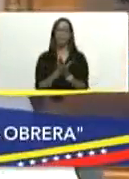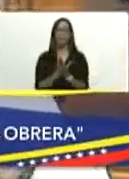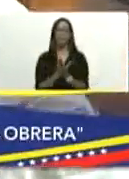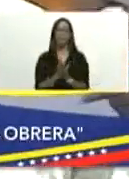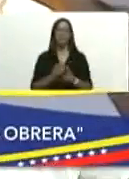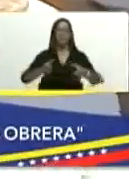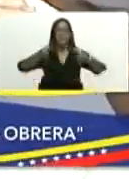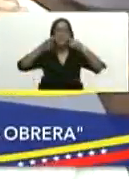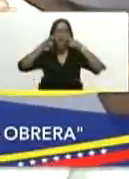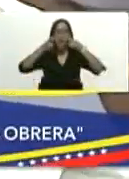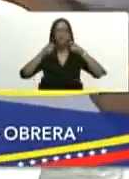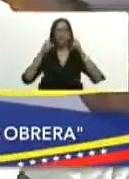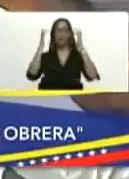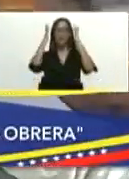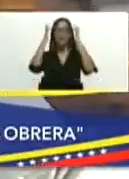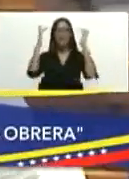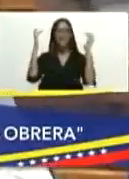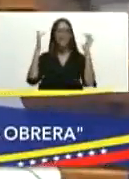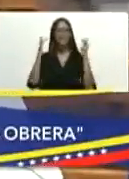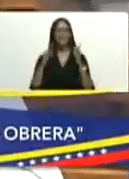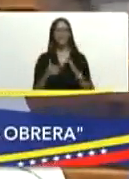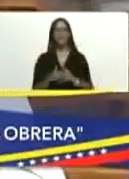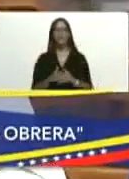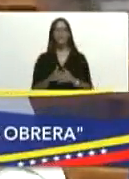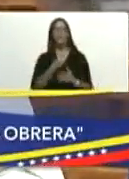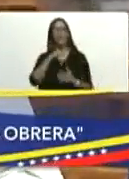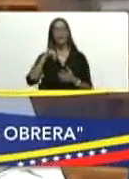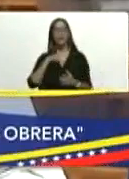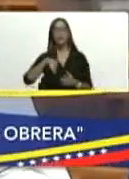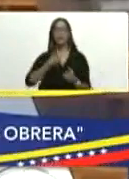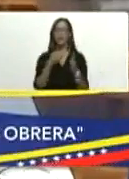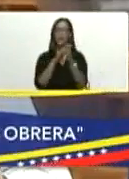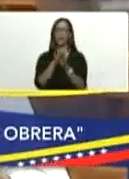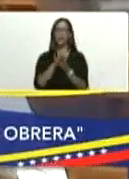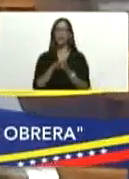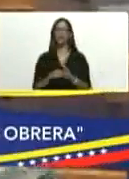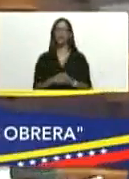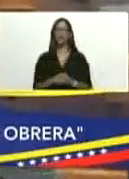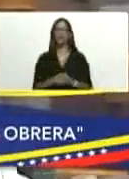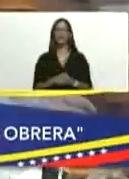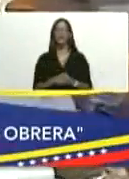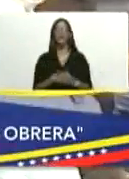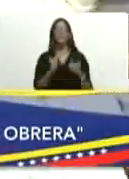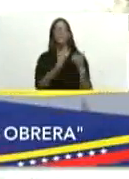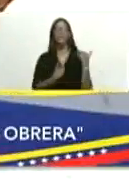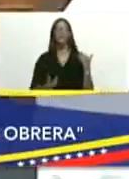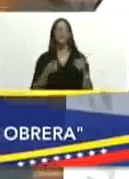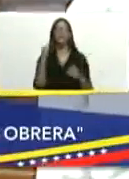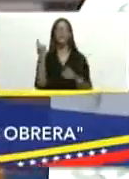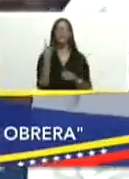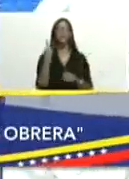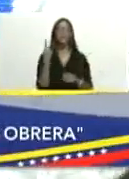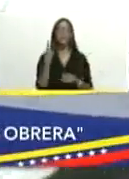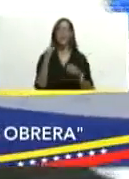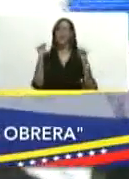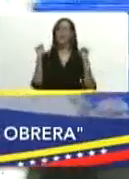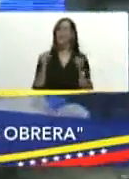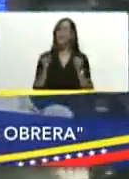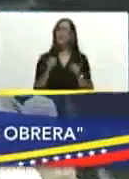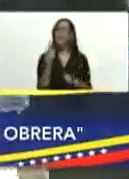vigilancia de inteligencia para nosotros poder avanzar presidente y y solamente esto es